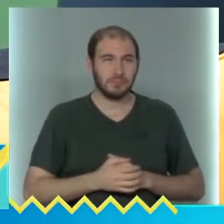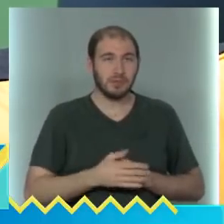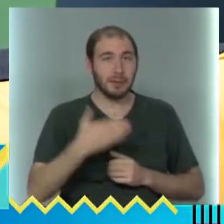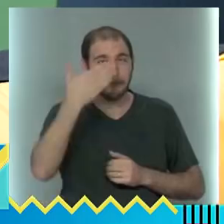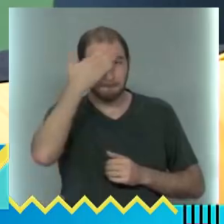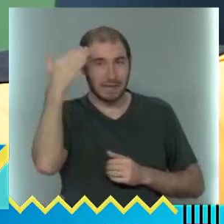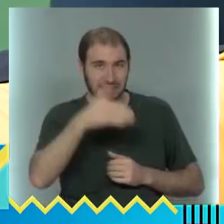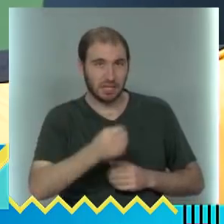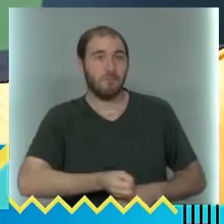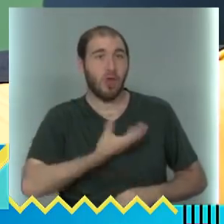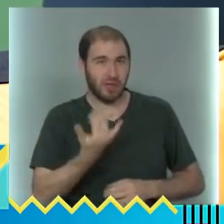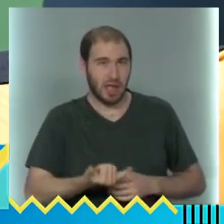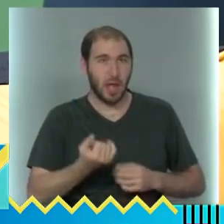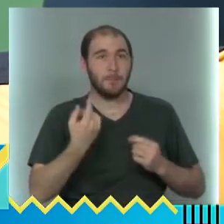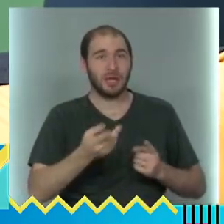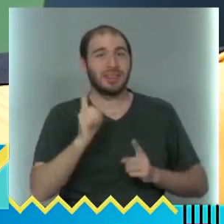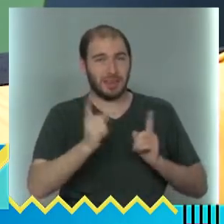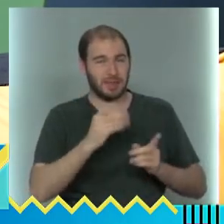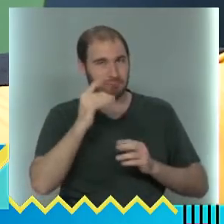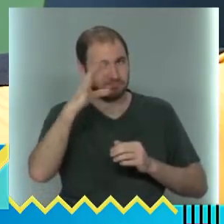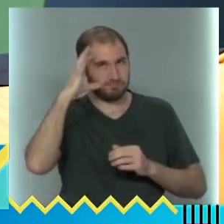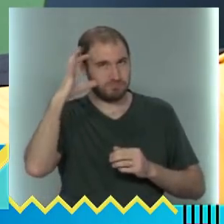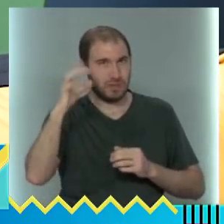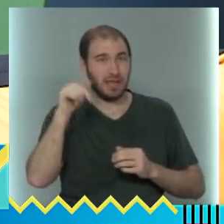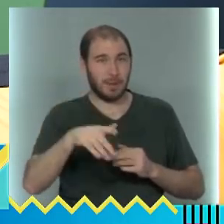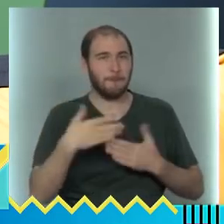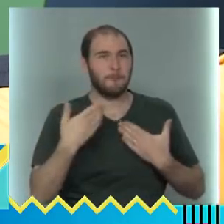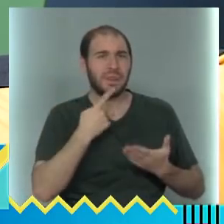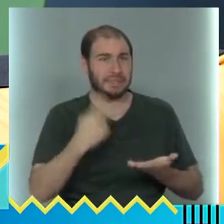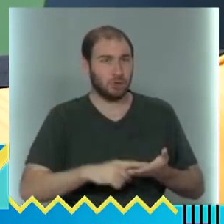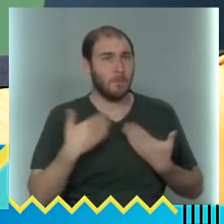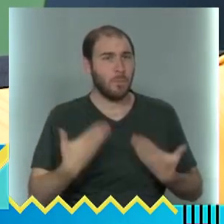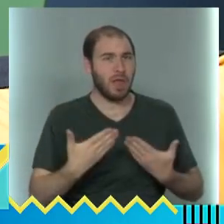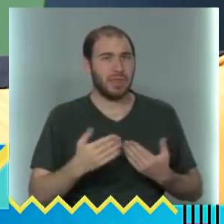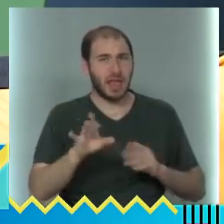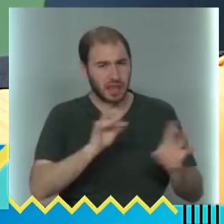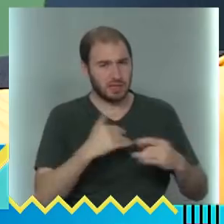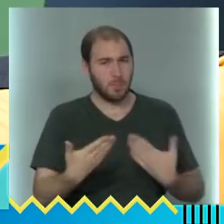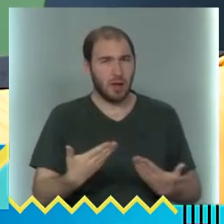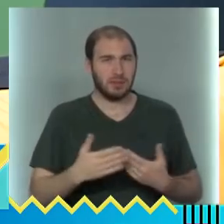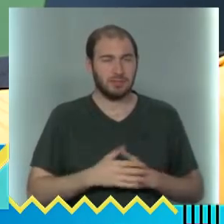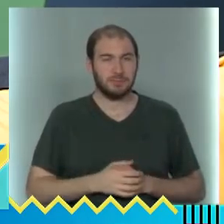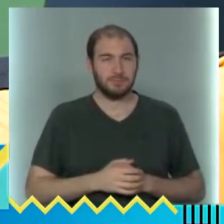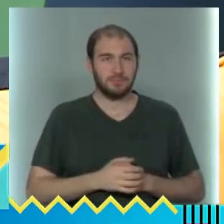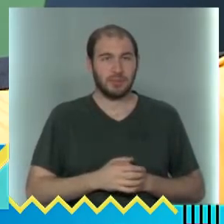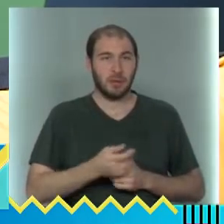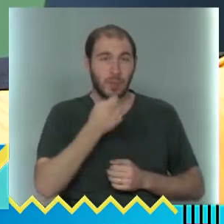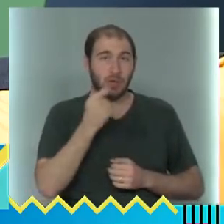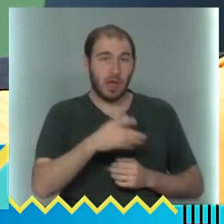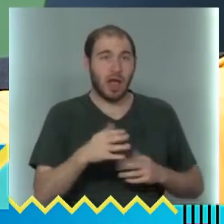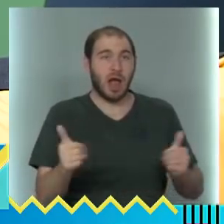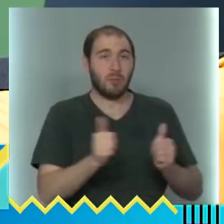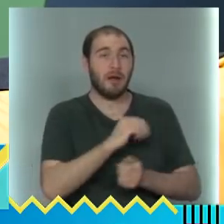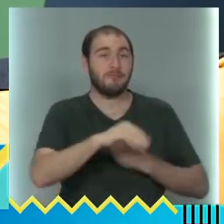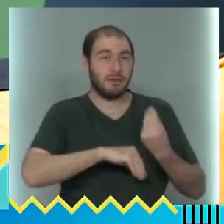el paciente está dispuesto, porque también hay que pensar de que tiene capacidad para decidir, para elegir, y si tiene un